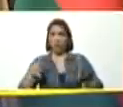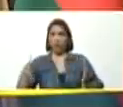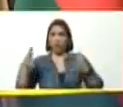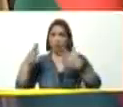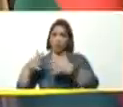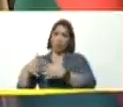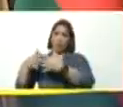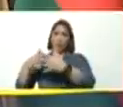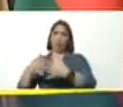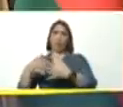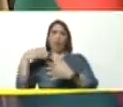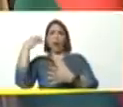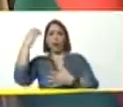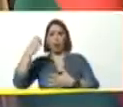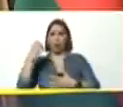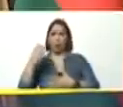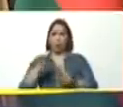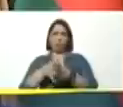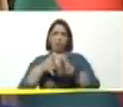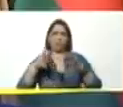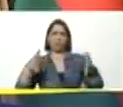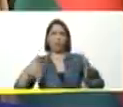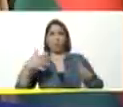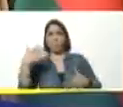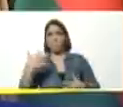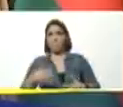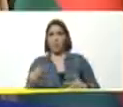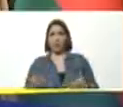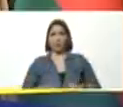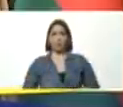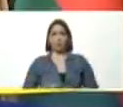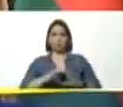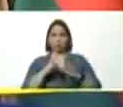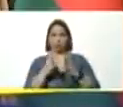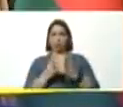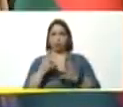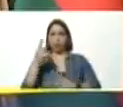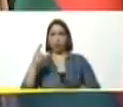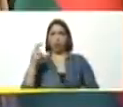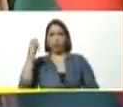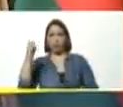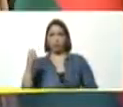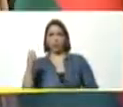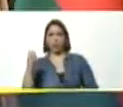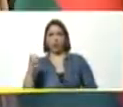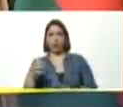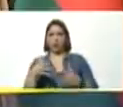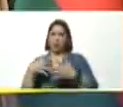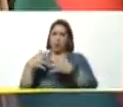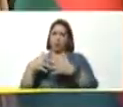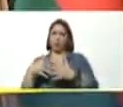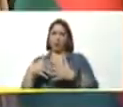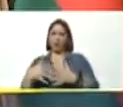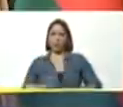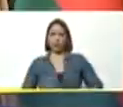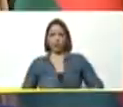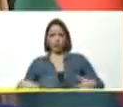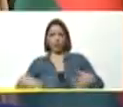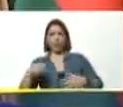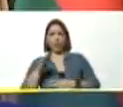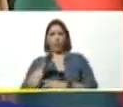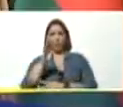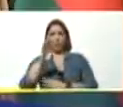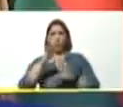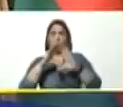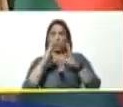Europa. El mundo es mucho más grande que la Unión Europea y Estados Unidos. Y las riquezas y el futuro del